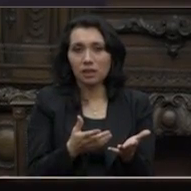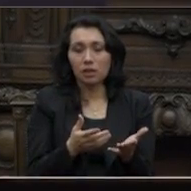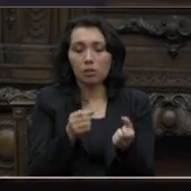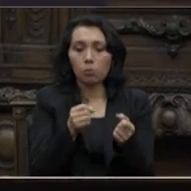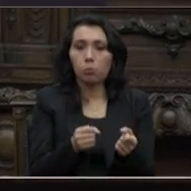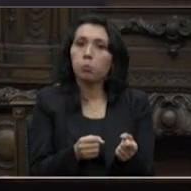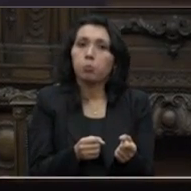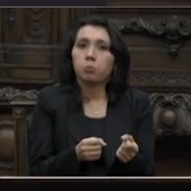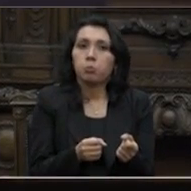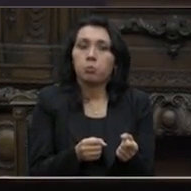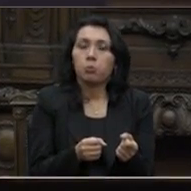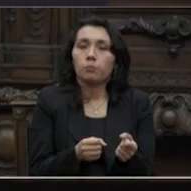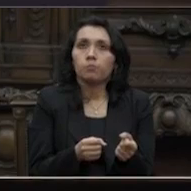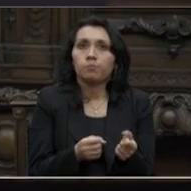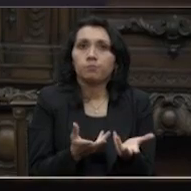poder